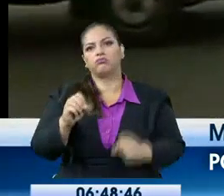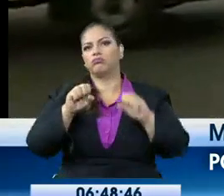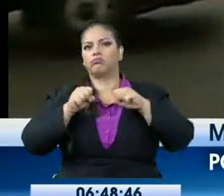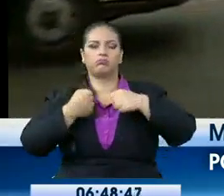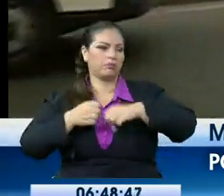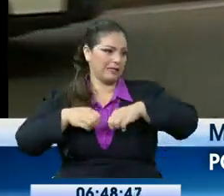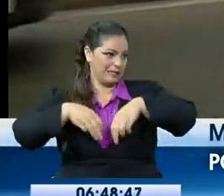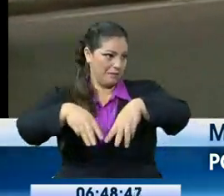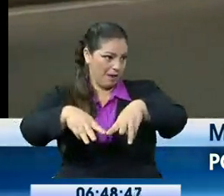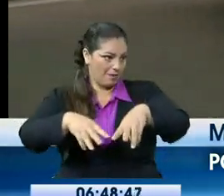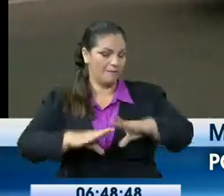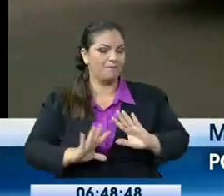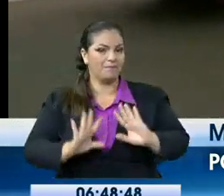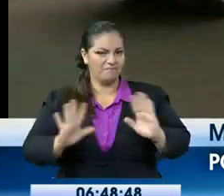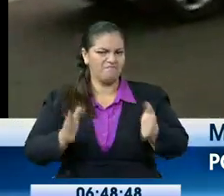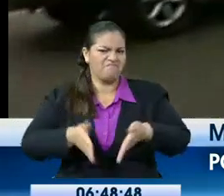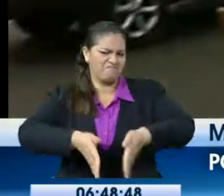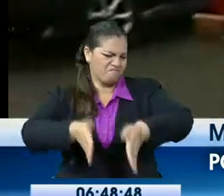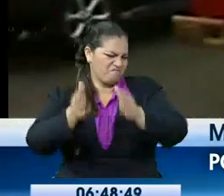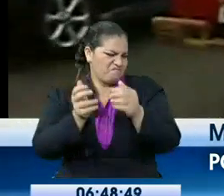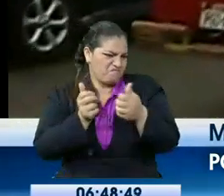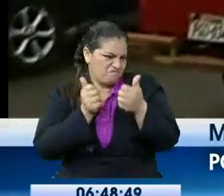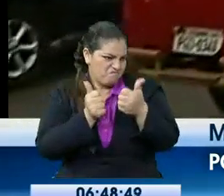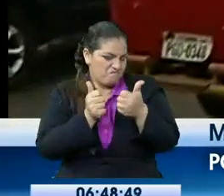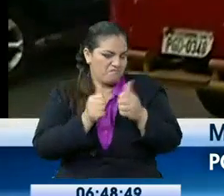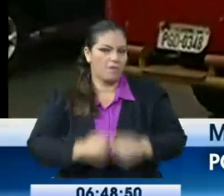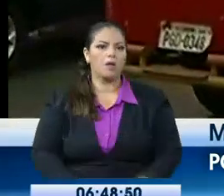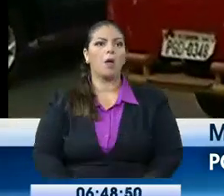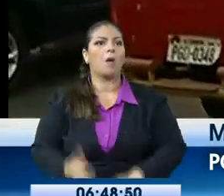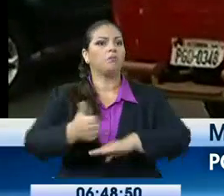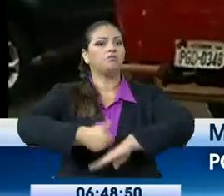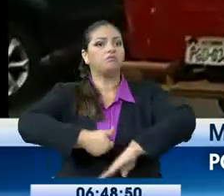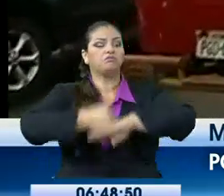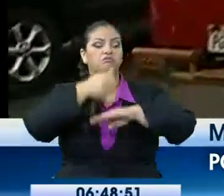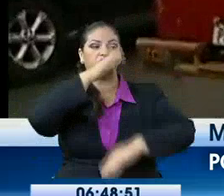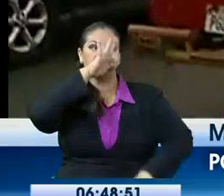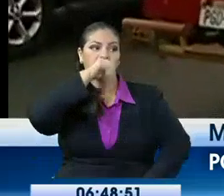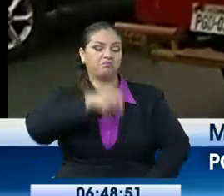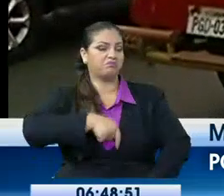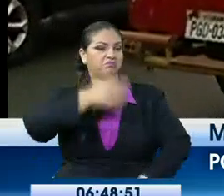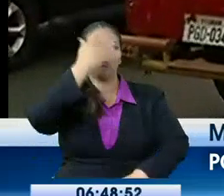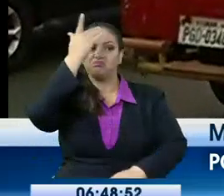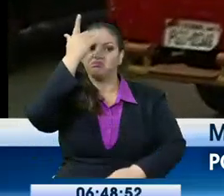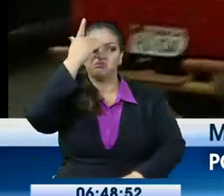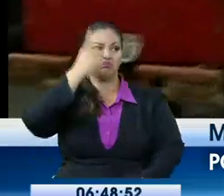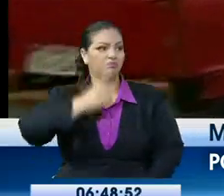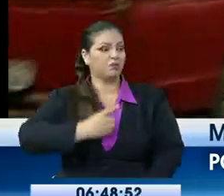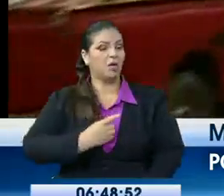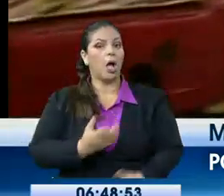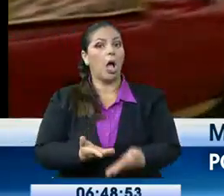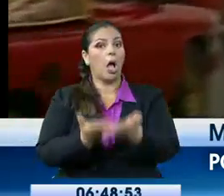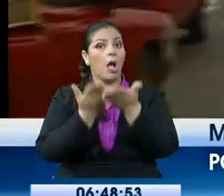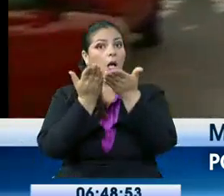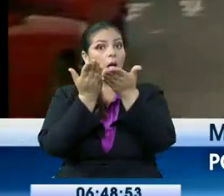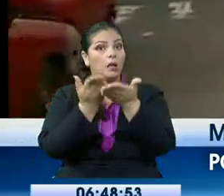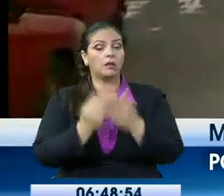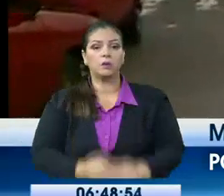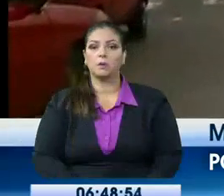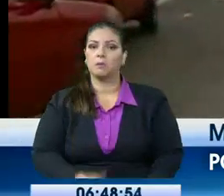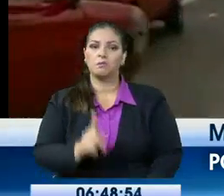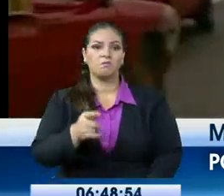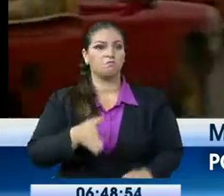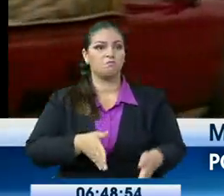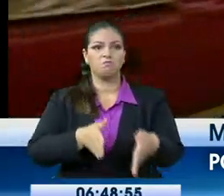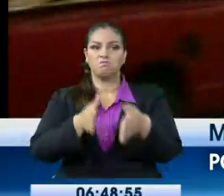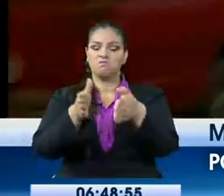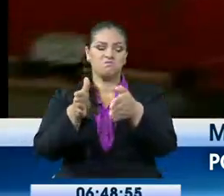la vía Orellana, nos ocasionaron un caos en esta vía. Todos los carros viran en U, y como ustedes verán, en esta esquina viraban en U.